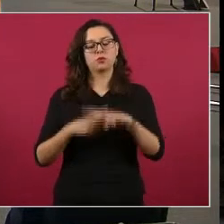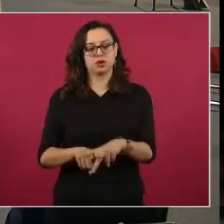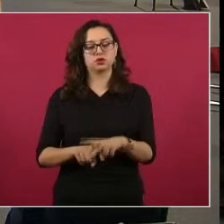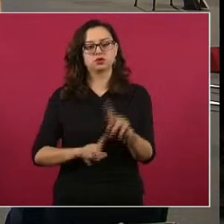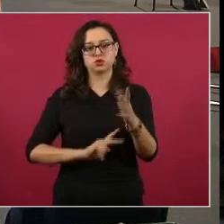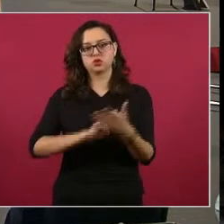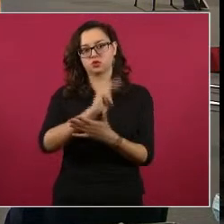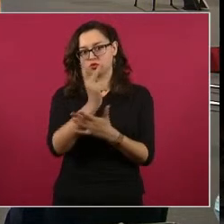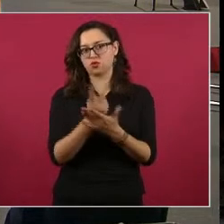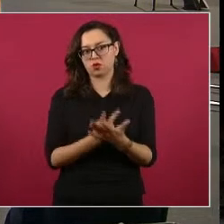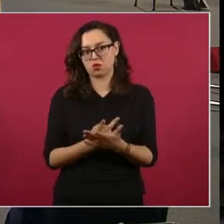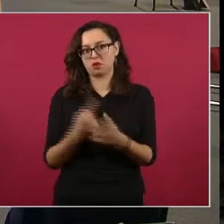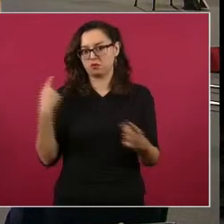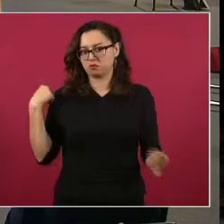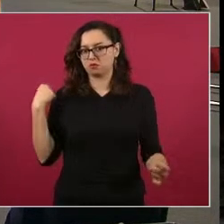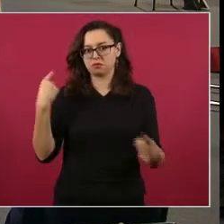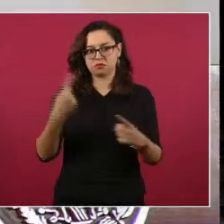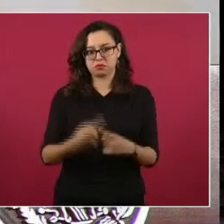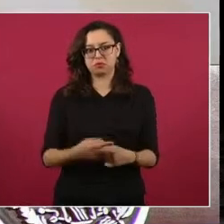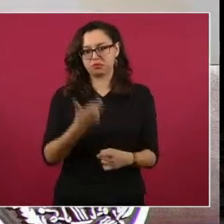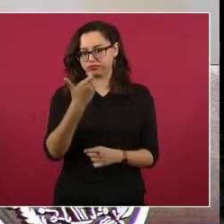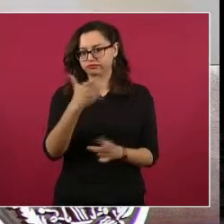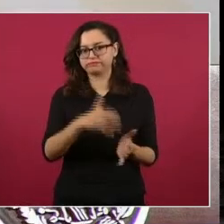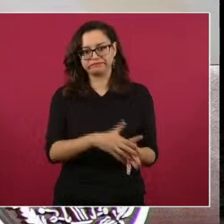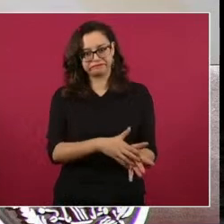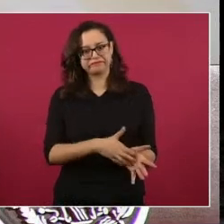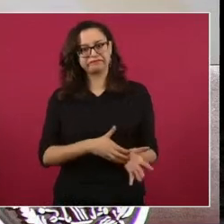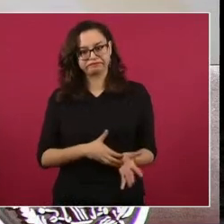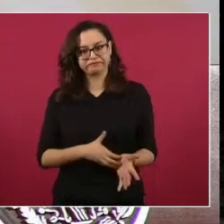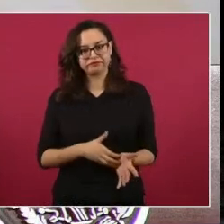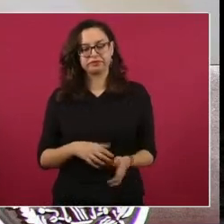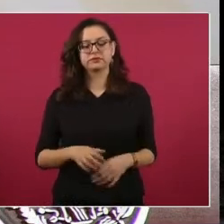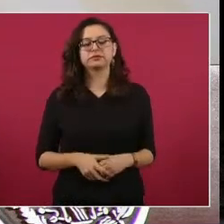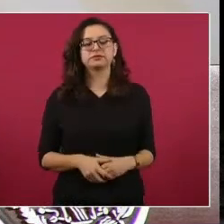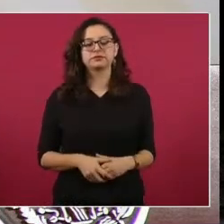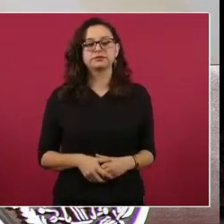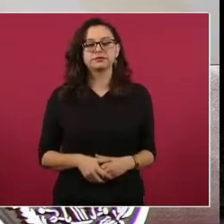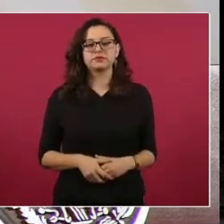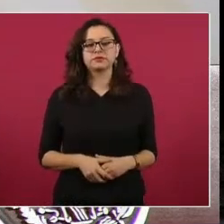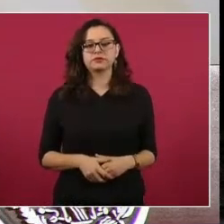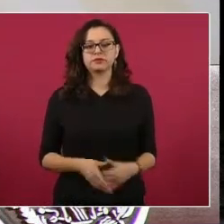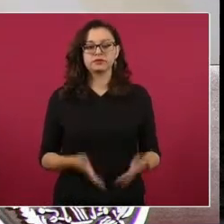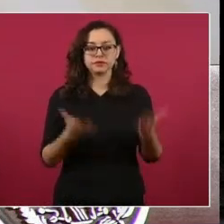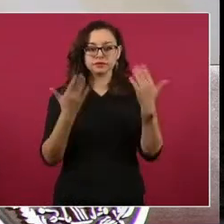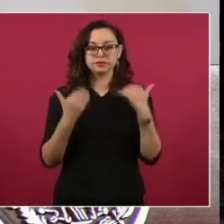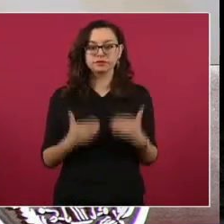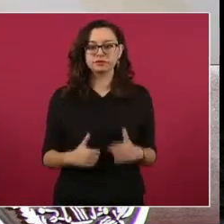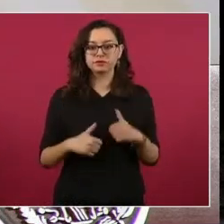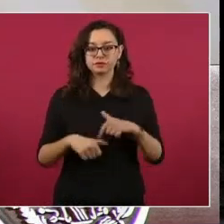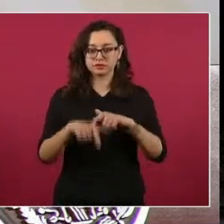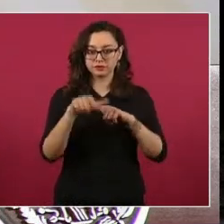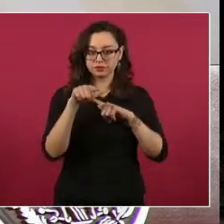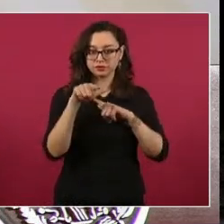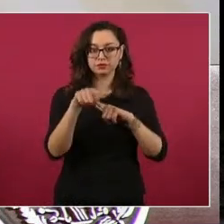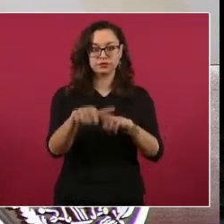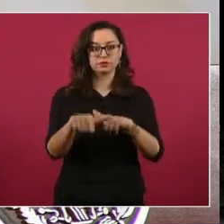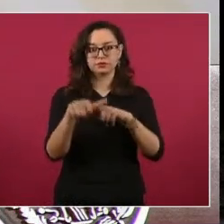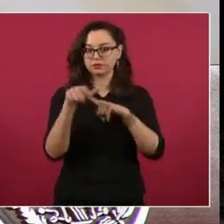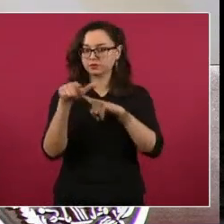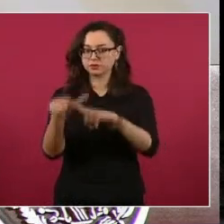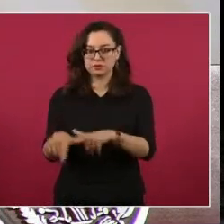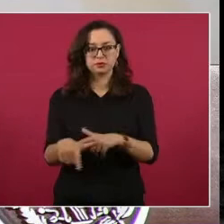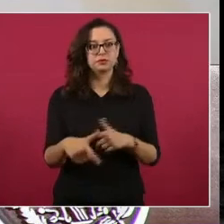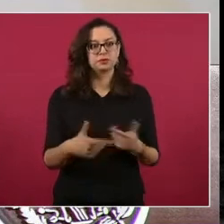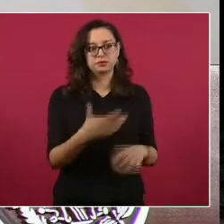de la instrucción del presidente de la república vamos a continuar con el cierre de patios y almacenes